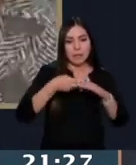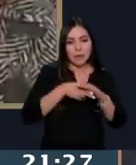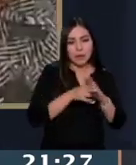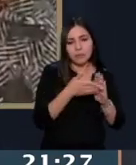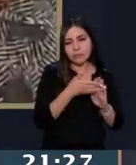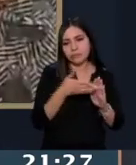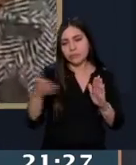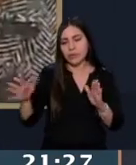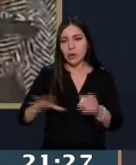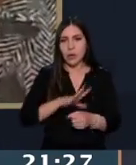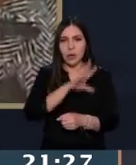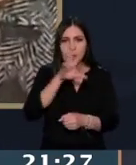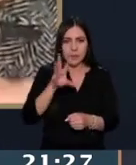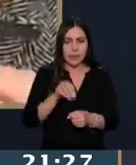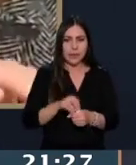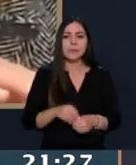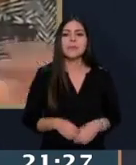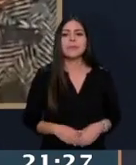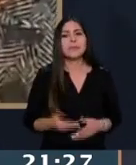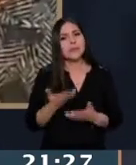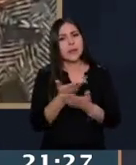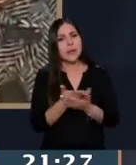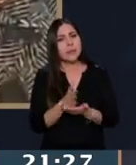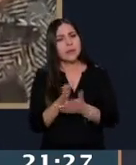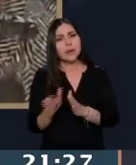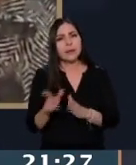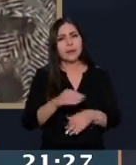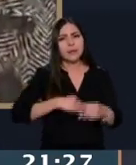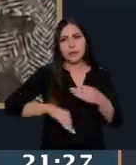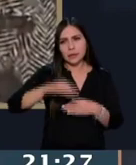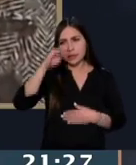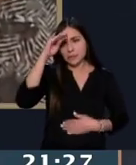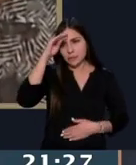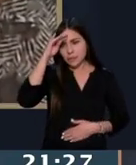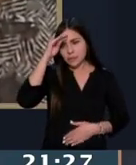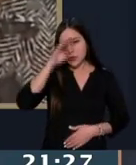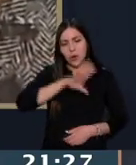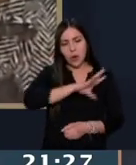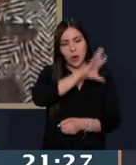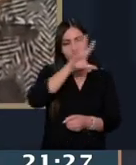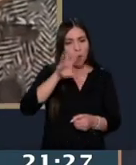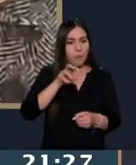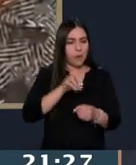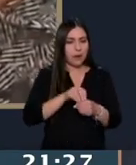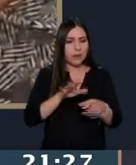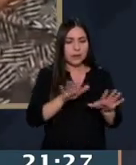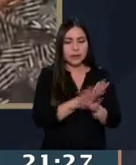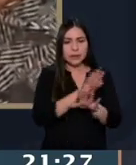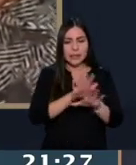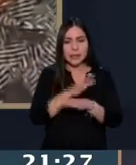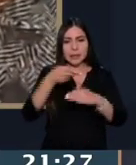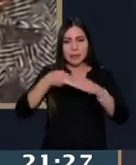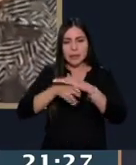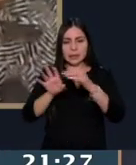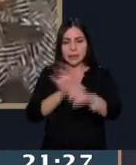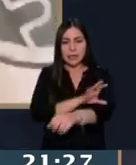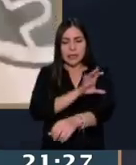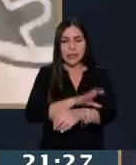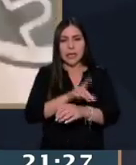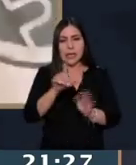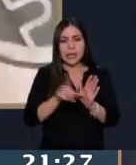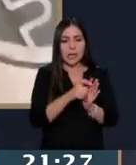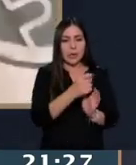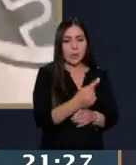Por otro lado, decidimos hacer el cambio completo en el sistema eléctrico del metro para las líneas 1, 2 y 3,